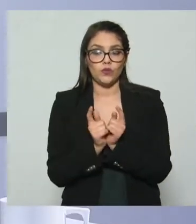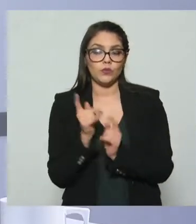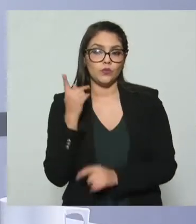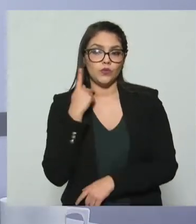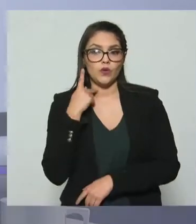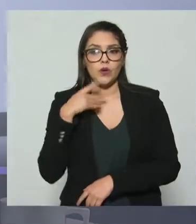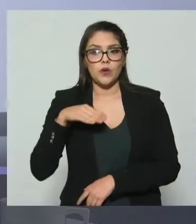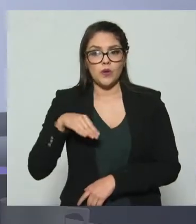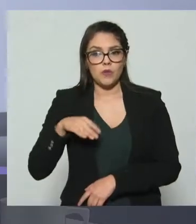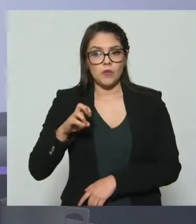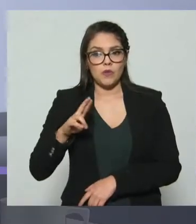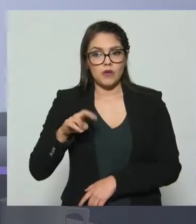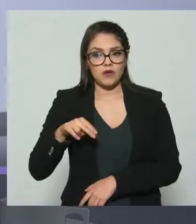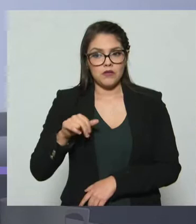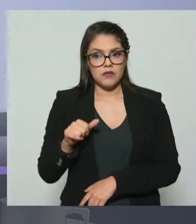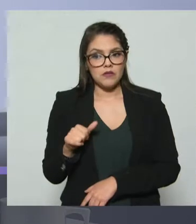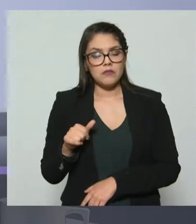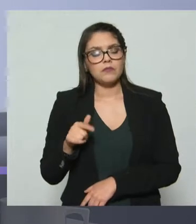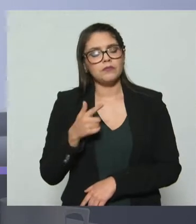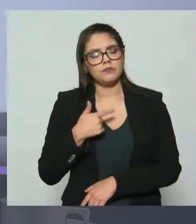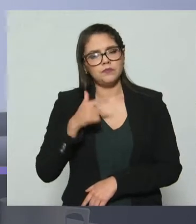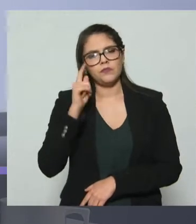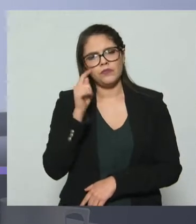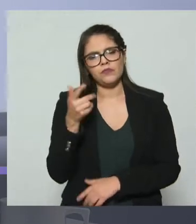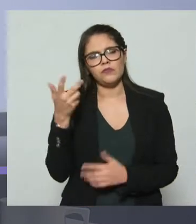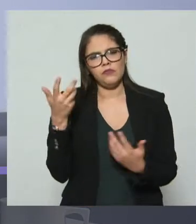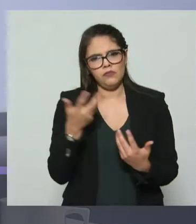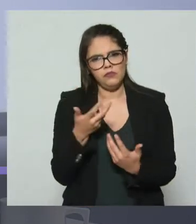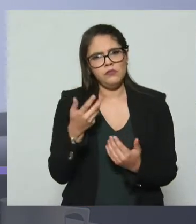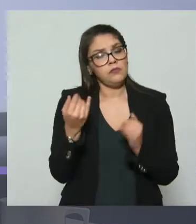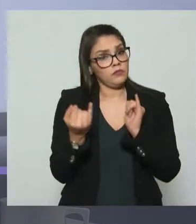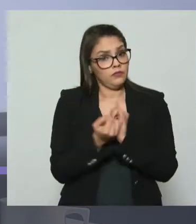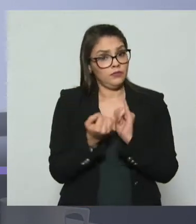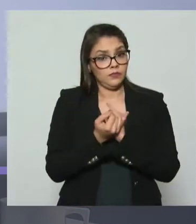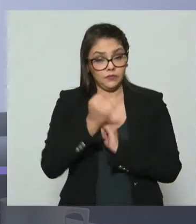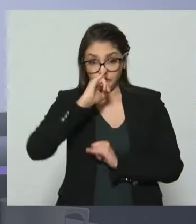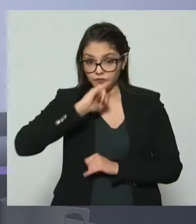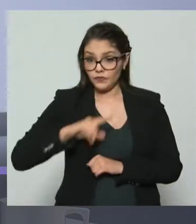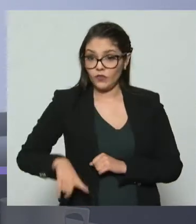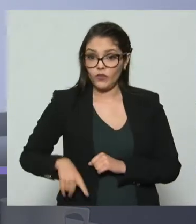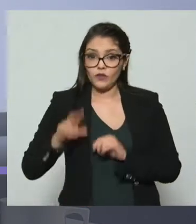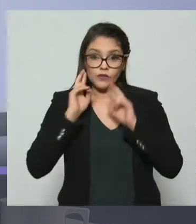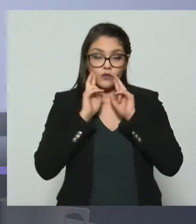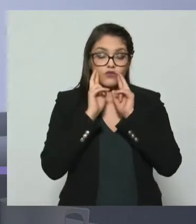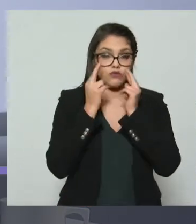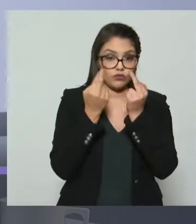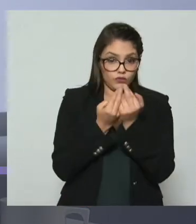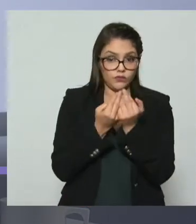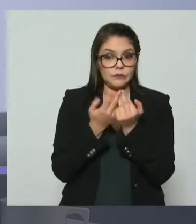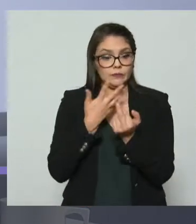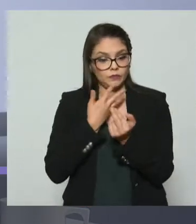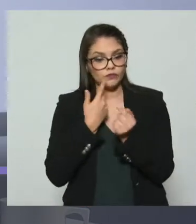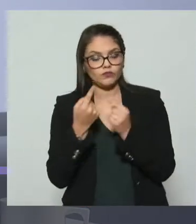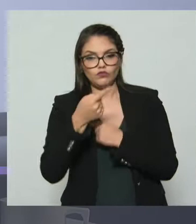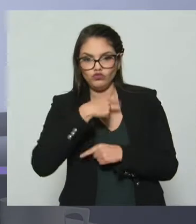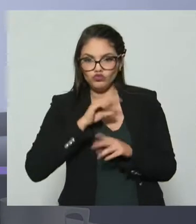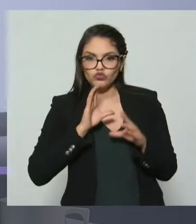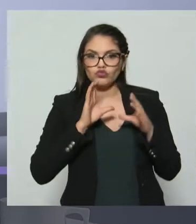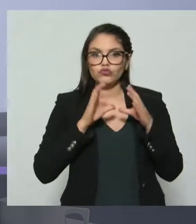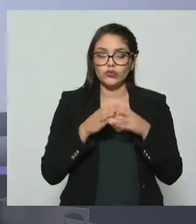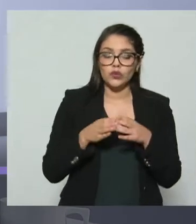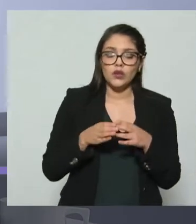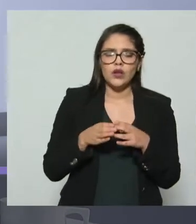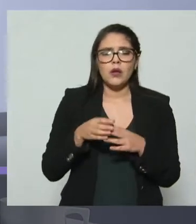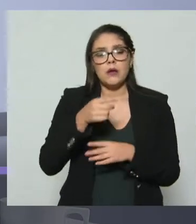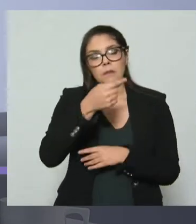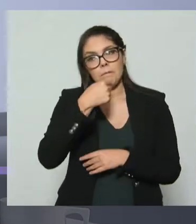nos asumimos parte de un grupo. También la jefa de gobierno, en reuniones que hemos tenido con ella, nos ha